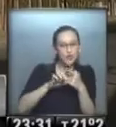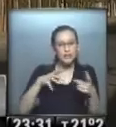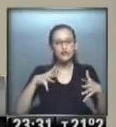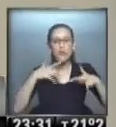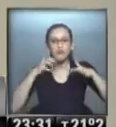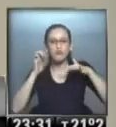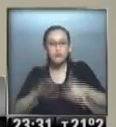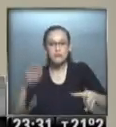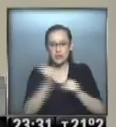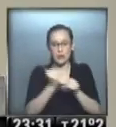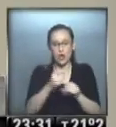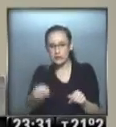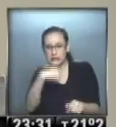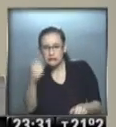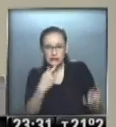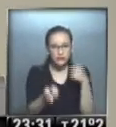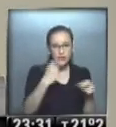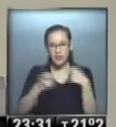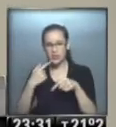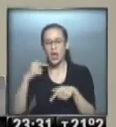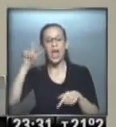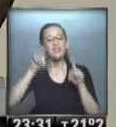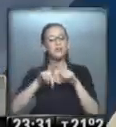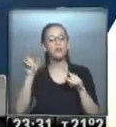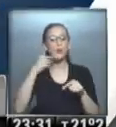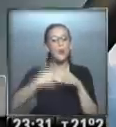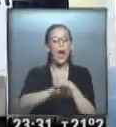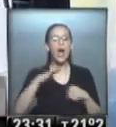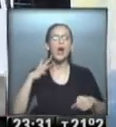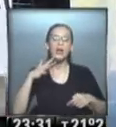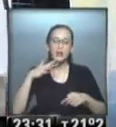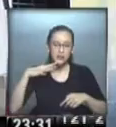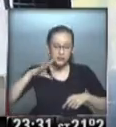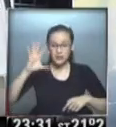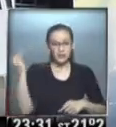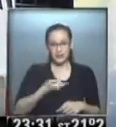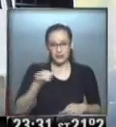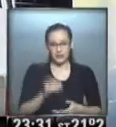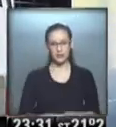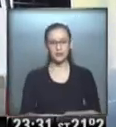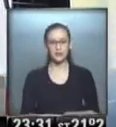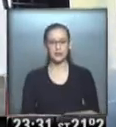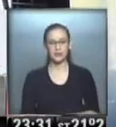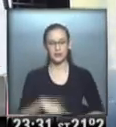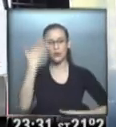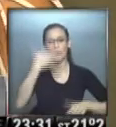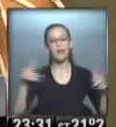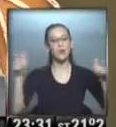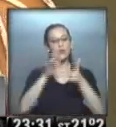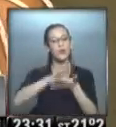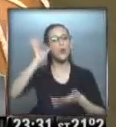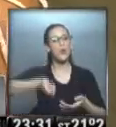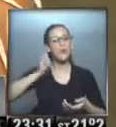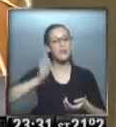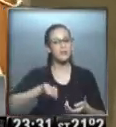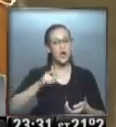La oficial Analía Sosa será indagada el jueves. Se realizó la última audiencia del juicio civil que